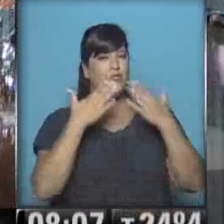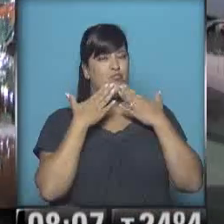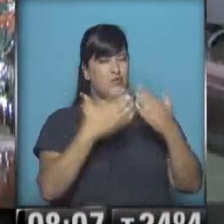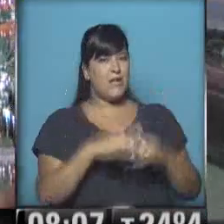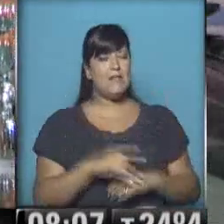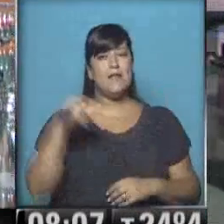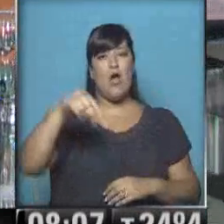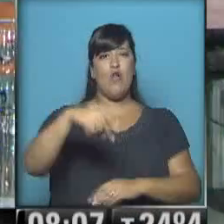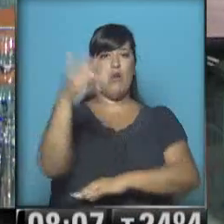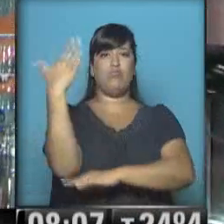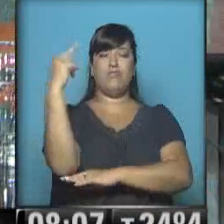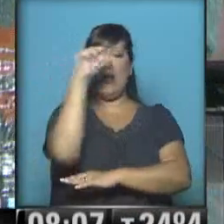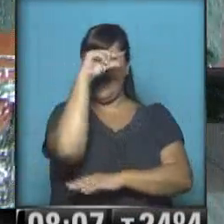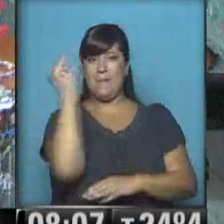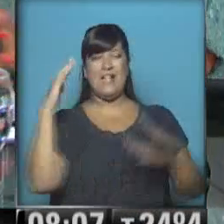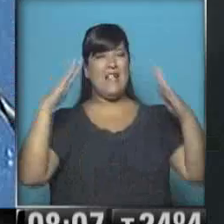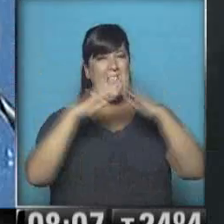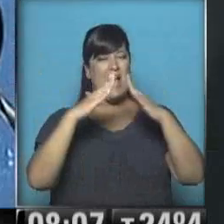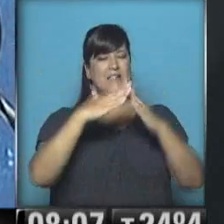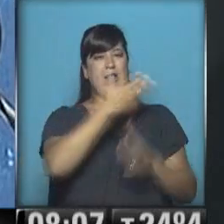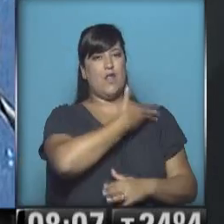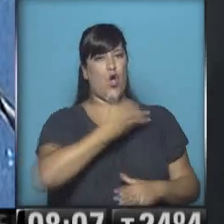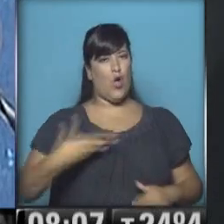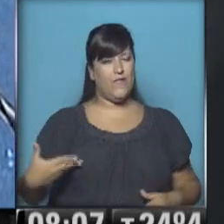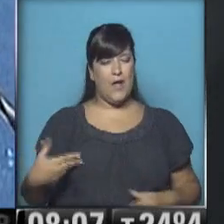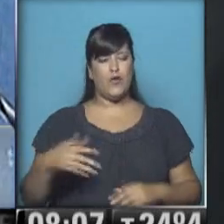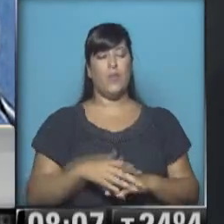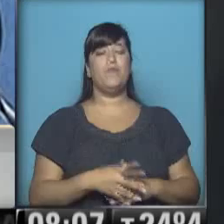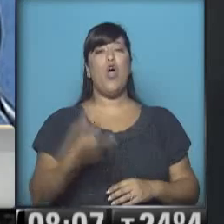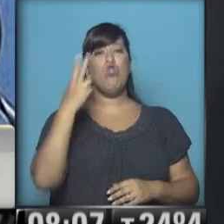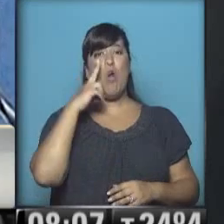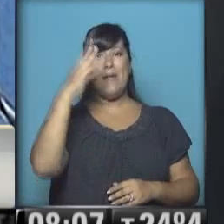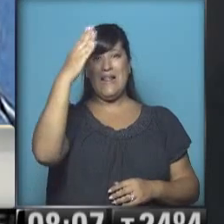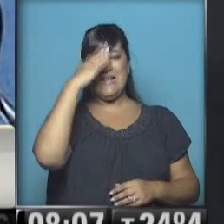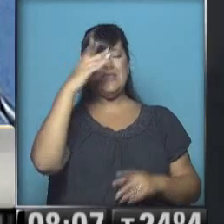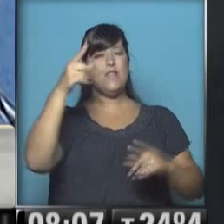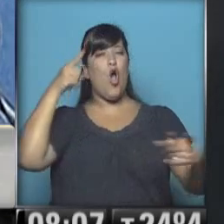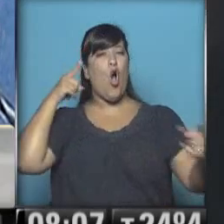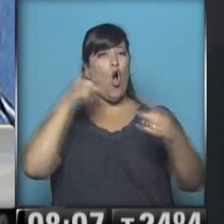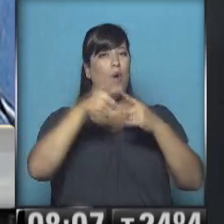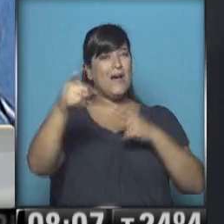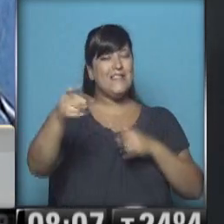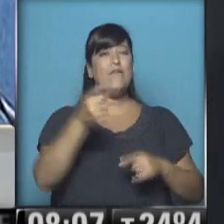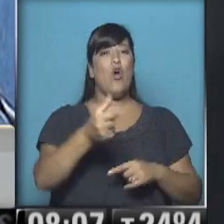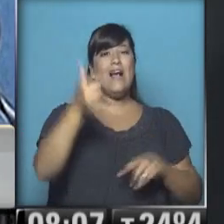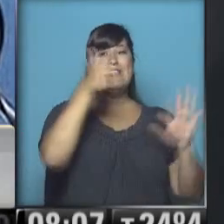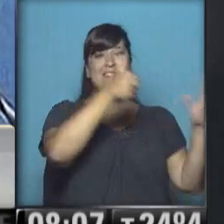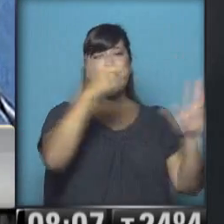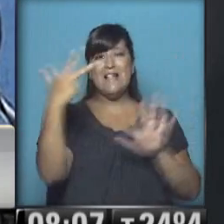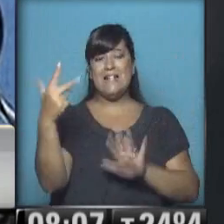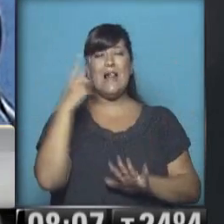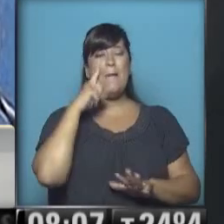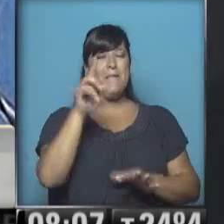Vamos ahora a escuchar al jefe de gabinete. Casa de Gobierno. El 15 tiene una meta, incluyendo última milla, de casi 63.000 kilómetros